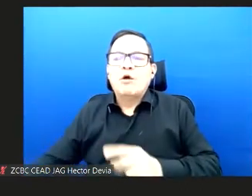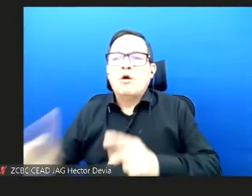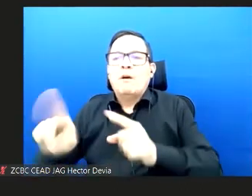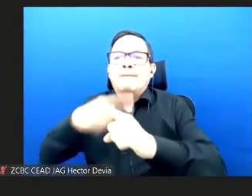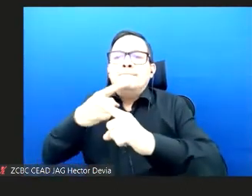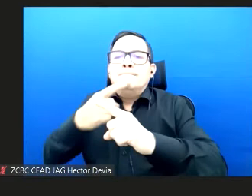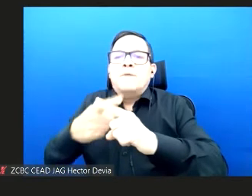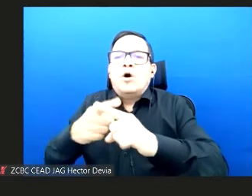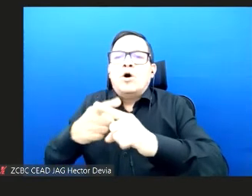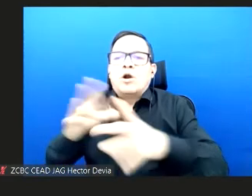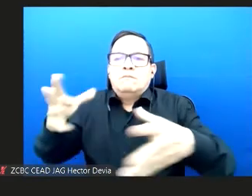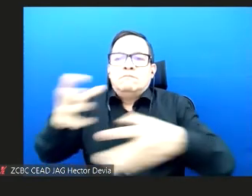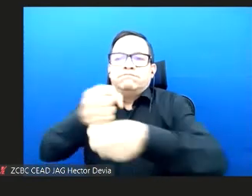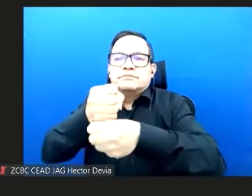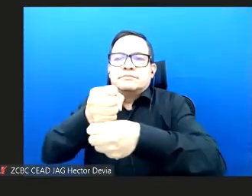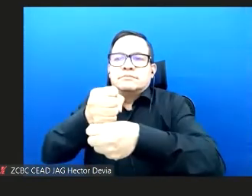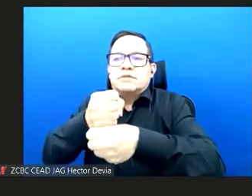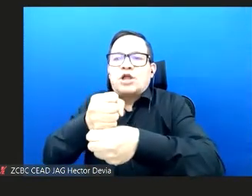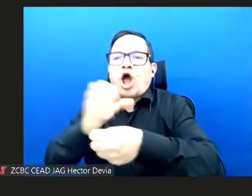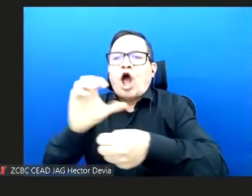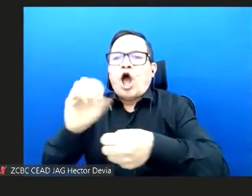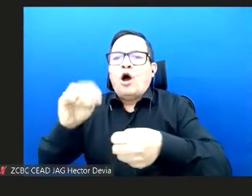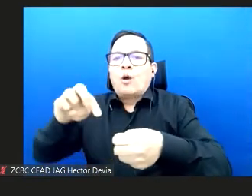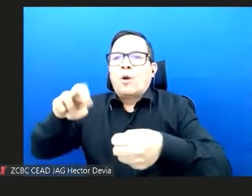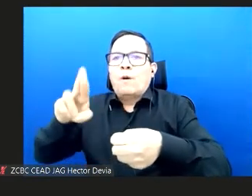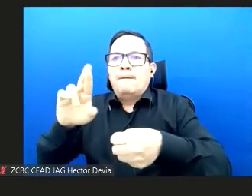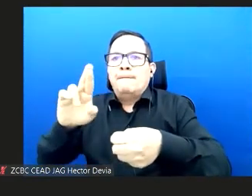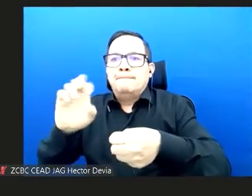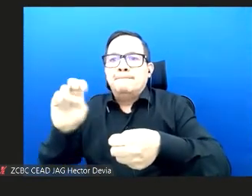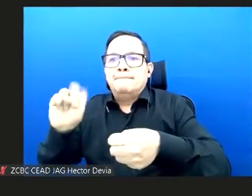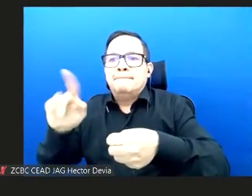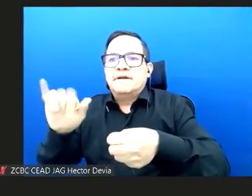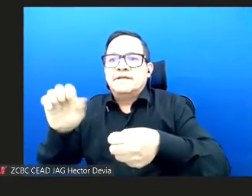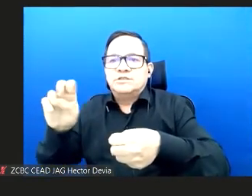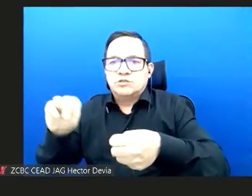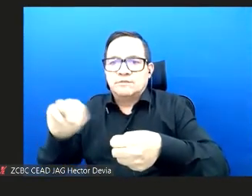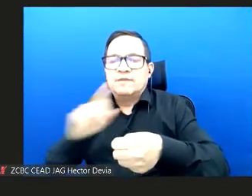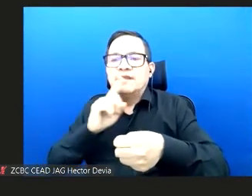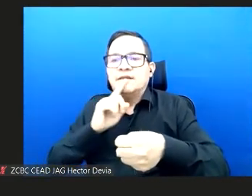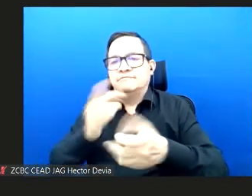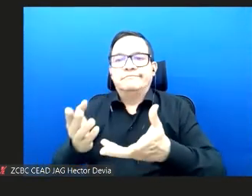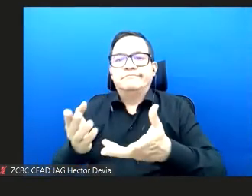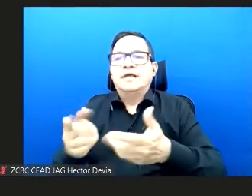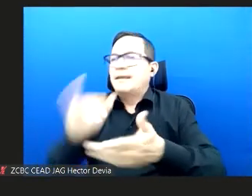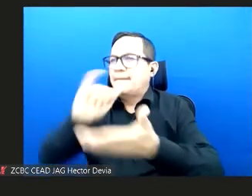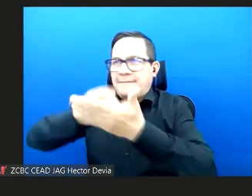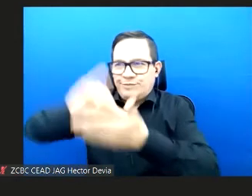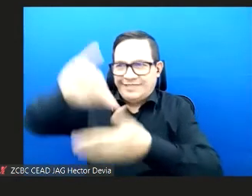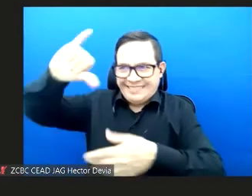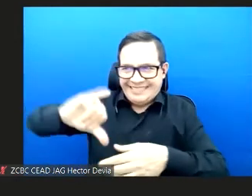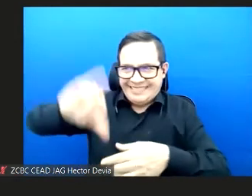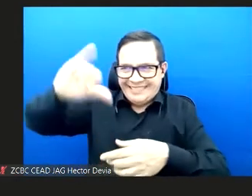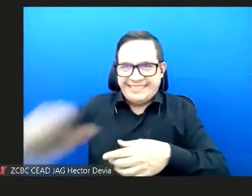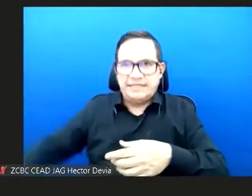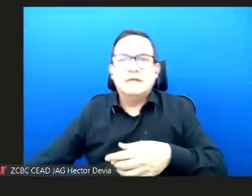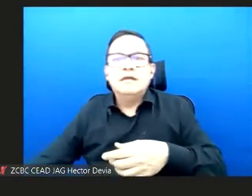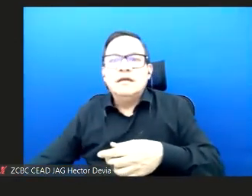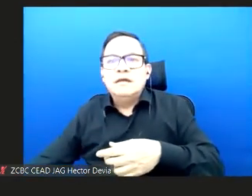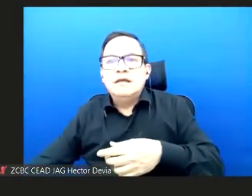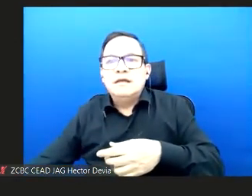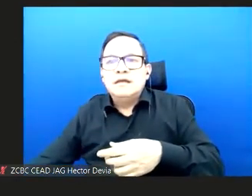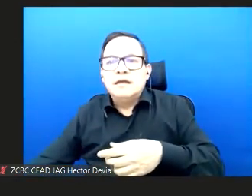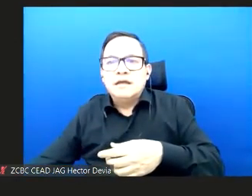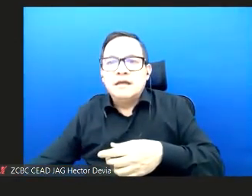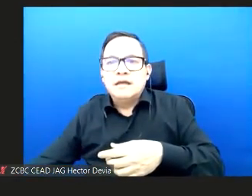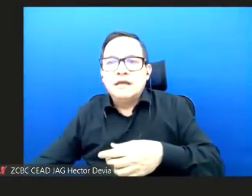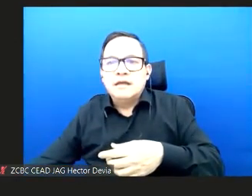Entonces decimos que el conjunto S es igual a X tales que X es una vocal. Entonces en